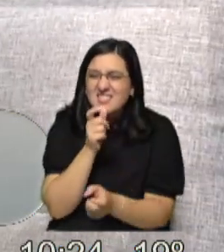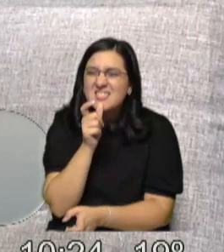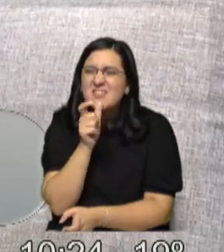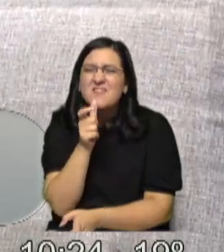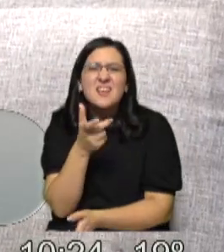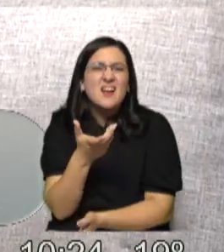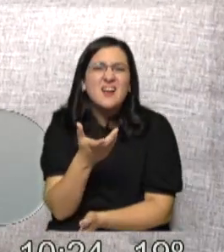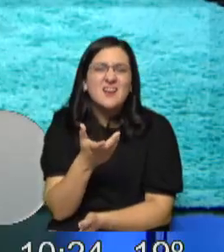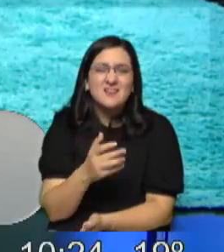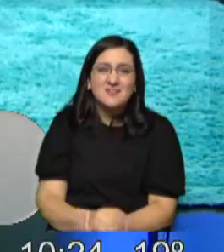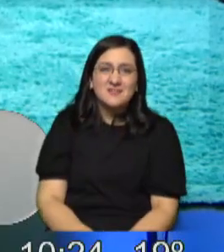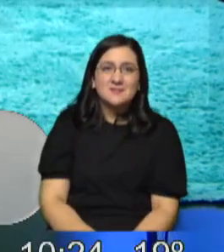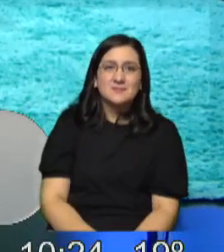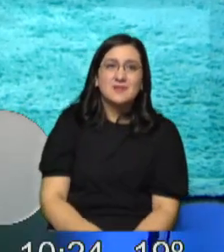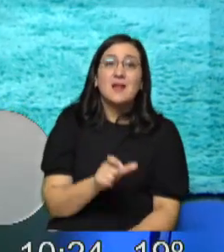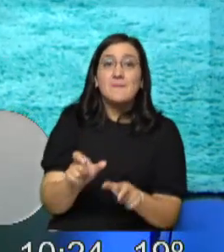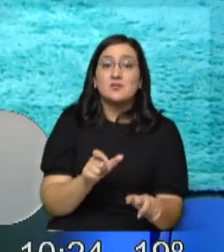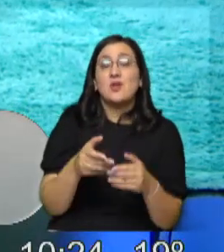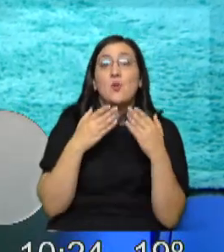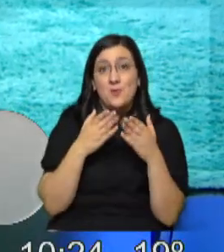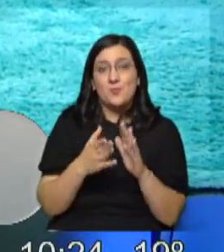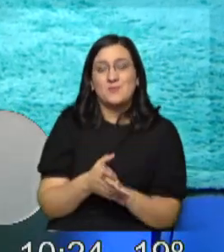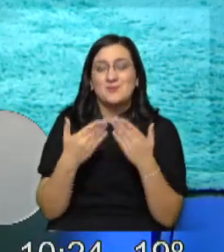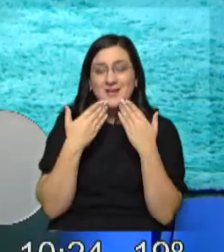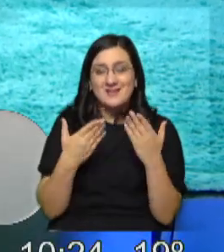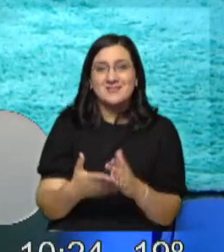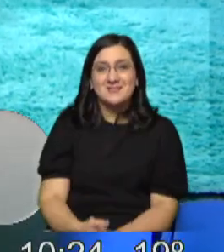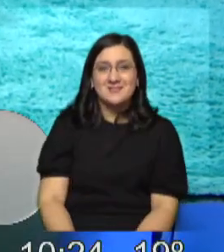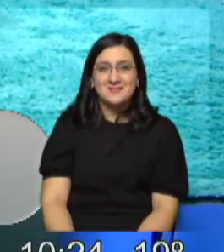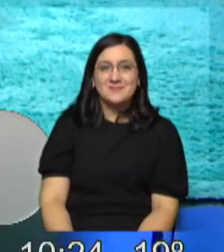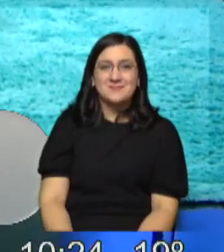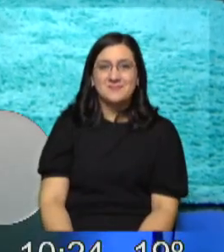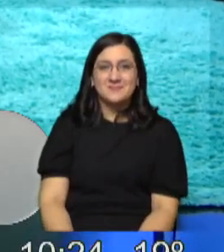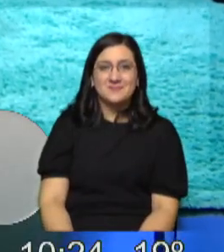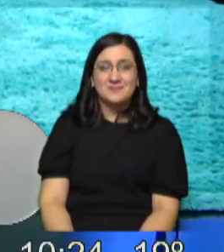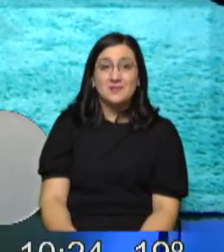Lo busqué. Es como... Dejamos para que lo pregunte la gente, ¿viste? Muchísimas gracias, chicos. No, gracias a ustedes por el espacio. Yo creo que me voy. Gracias.